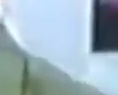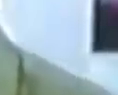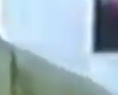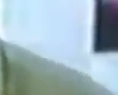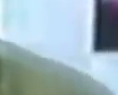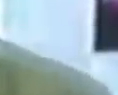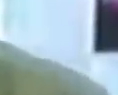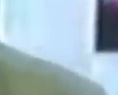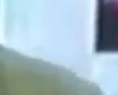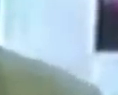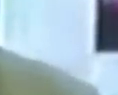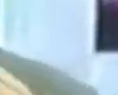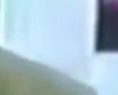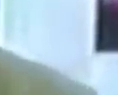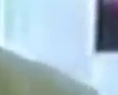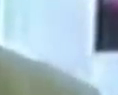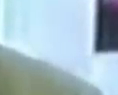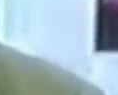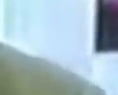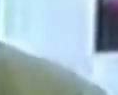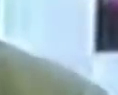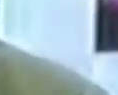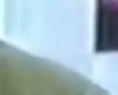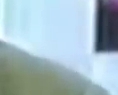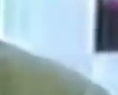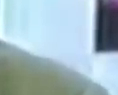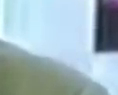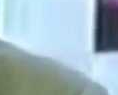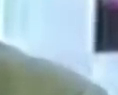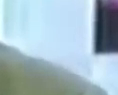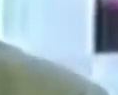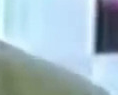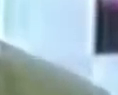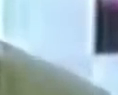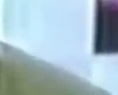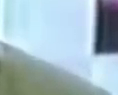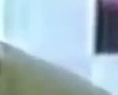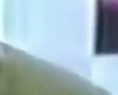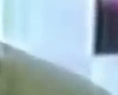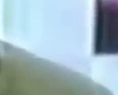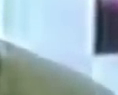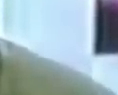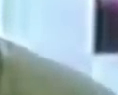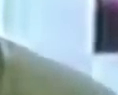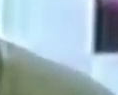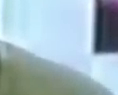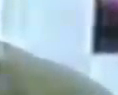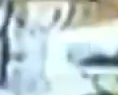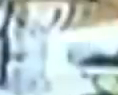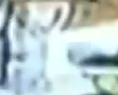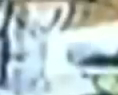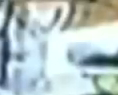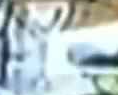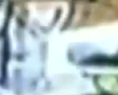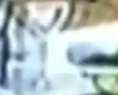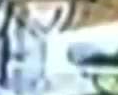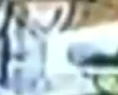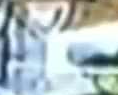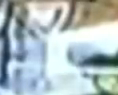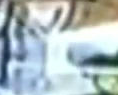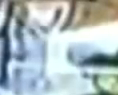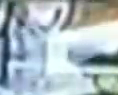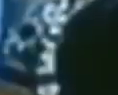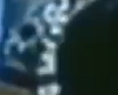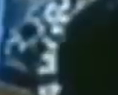cosa. Y nosotros tenemos que decir, tanto Venevisión como RCTV, gracias, Televen, gracias, CMT, gracias,